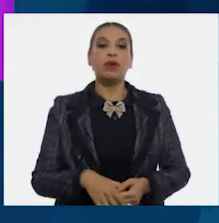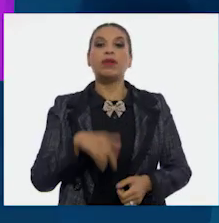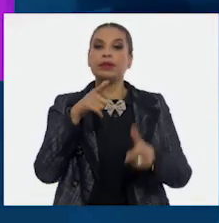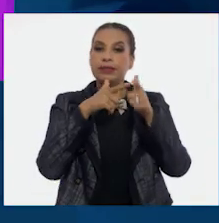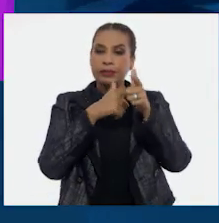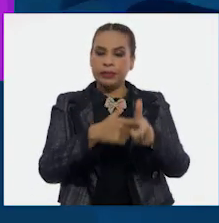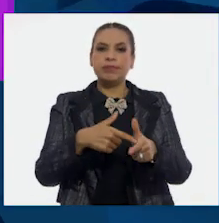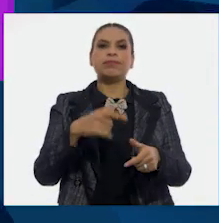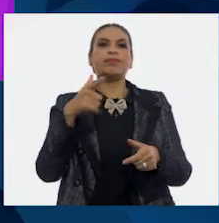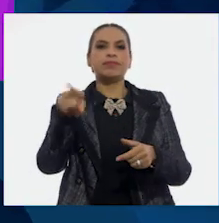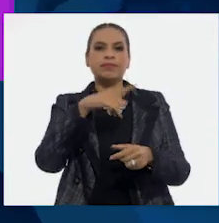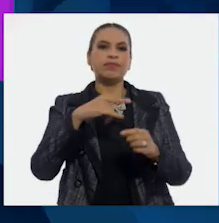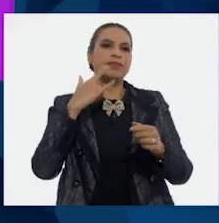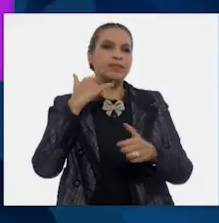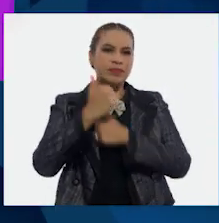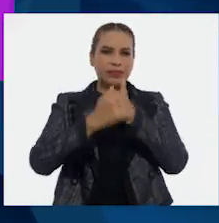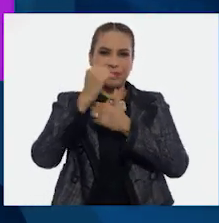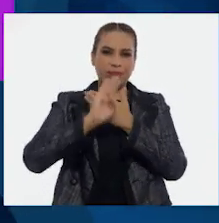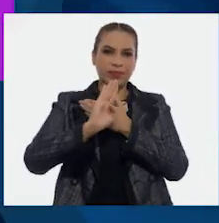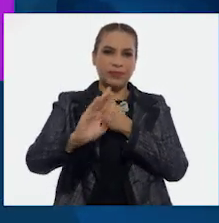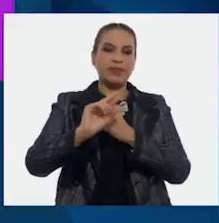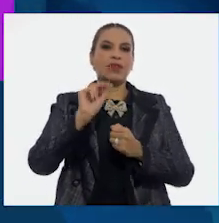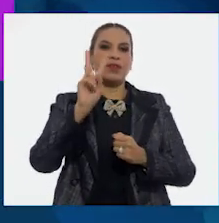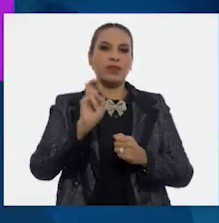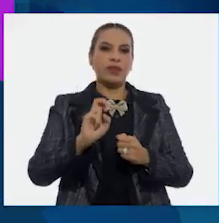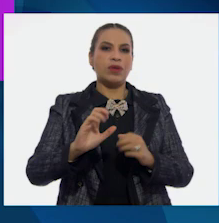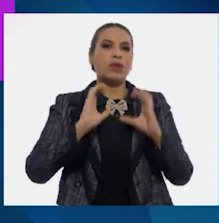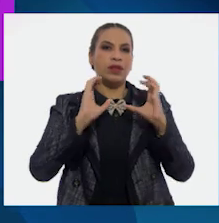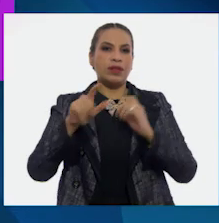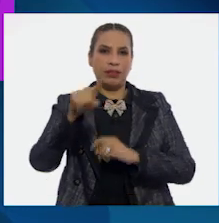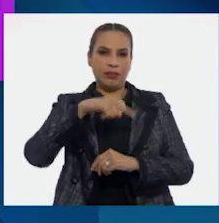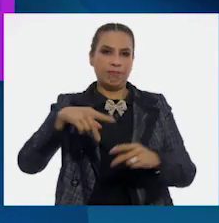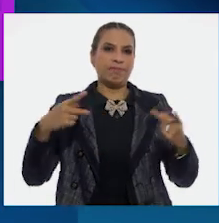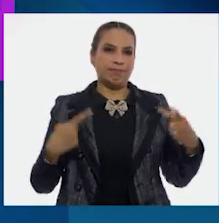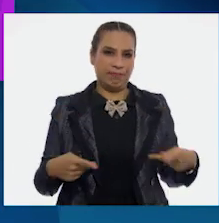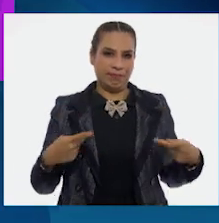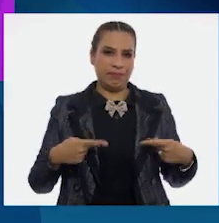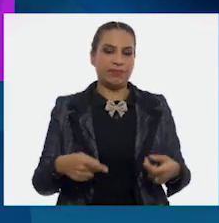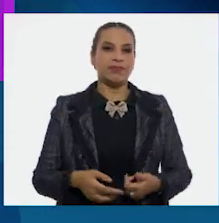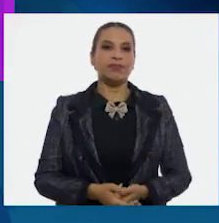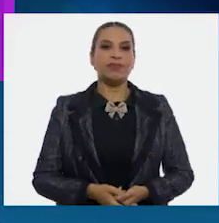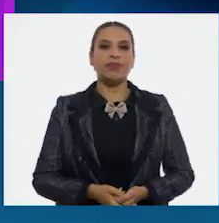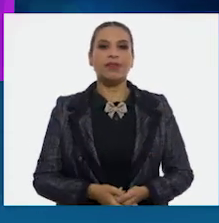Sigamos luchando juntos contra este virus, cuidándonos los unos a los otros.